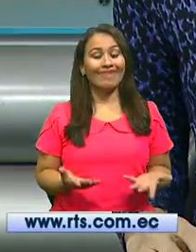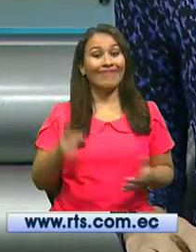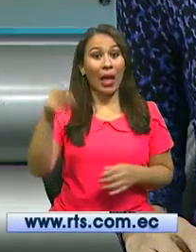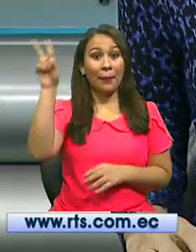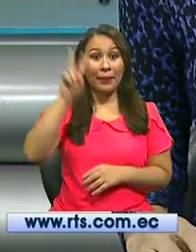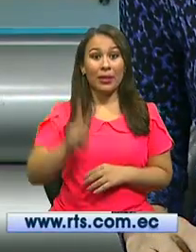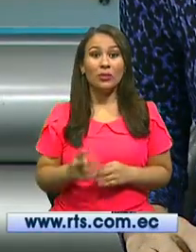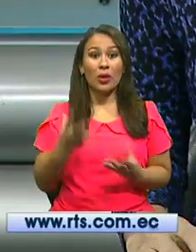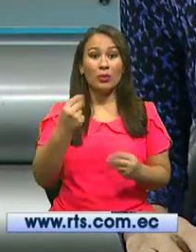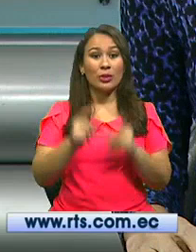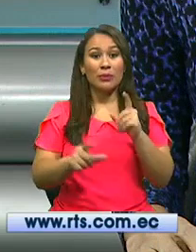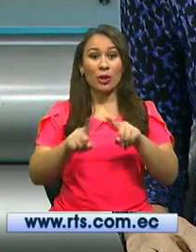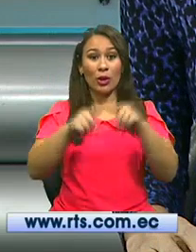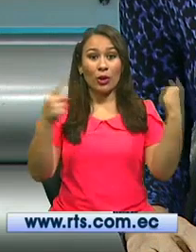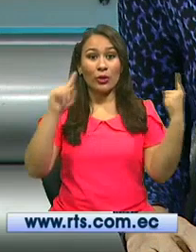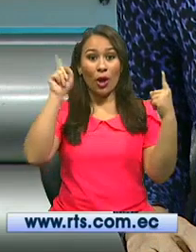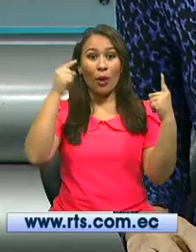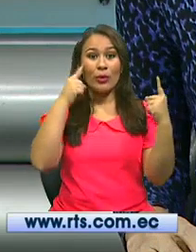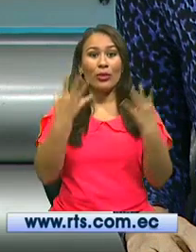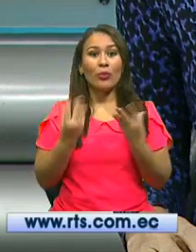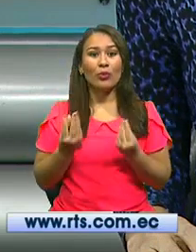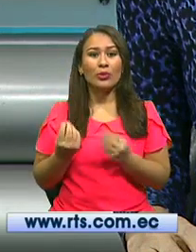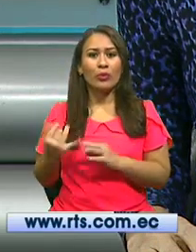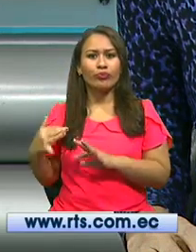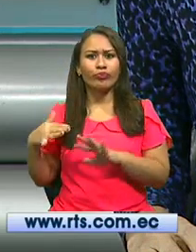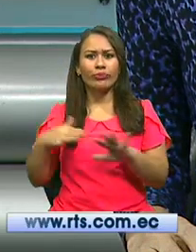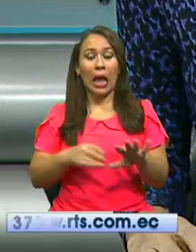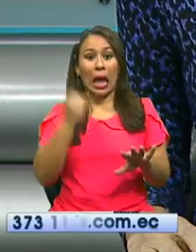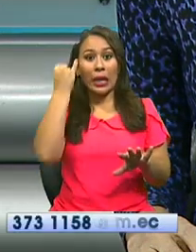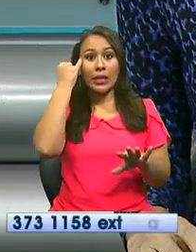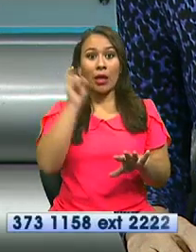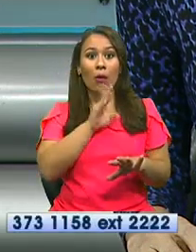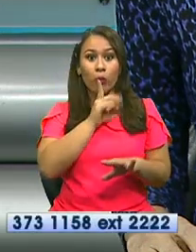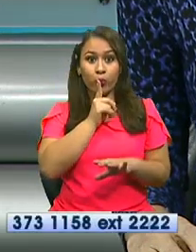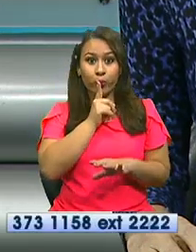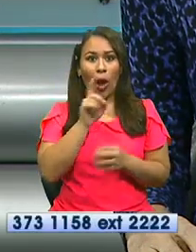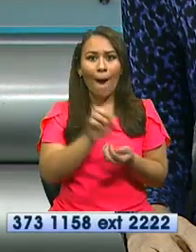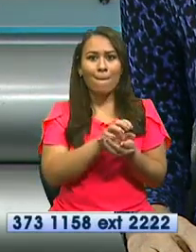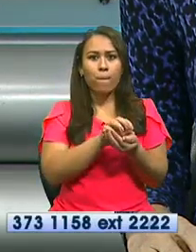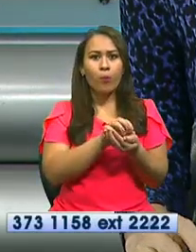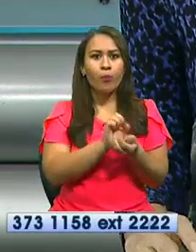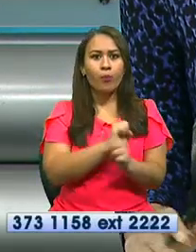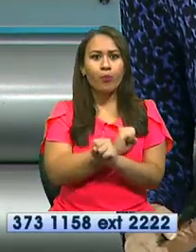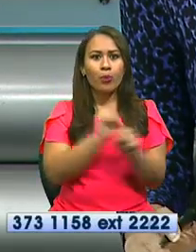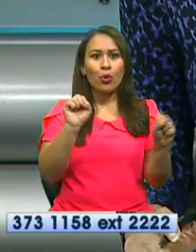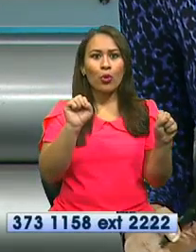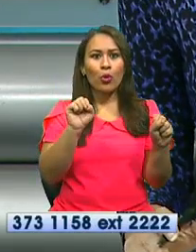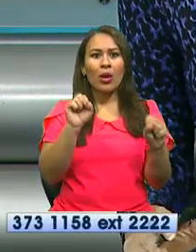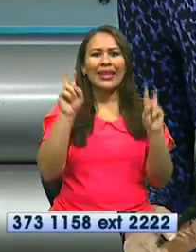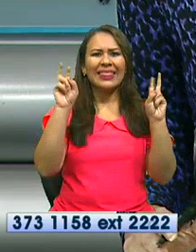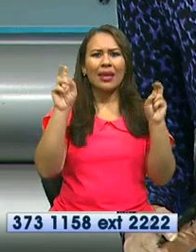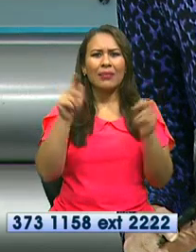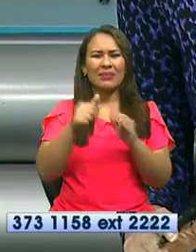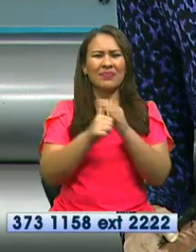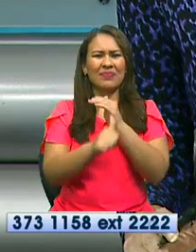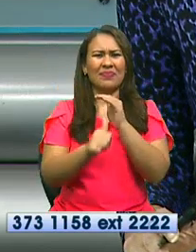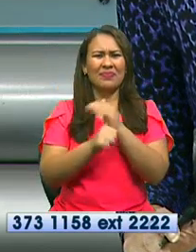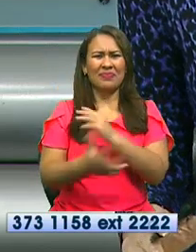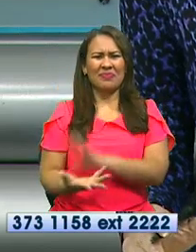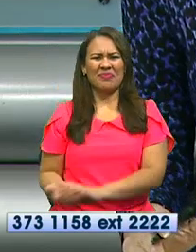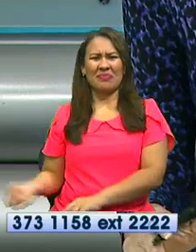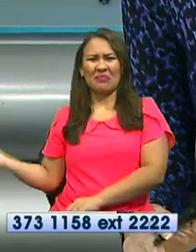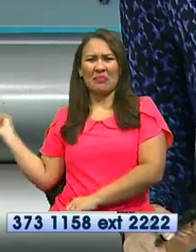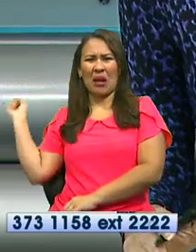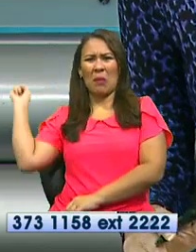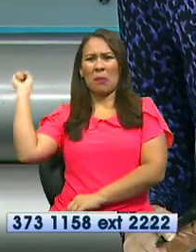Venezuela, los opositores en las calles tienen una nueva arma estrella. Se trata de las Puputov, una bomba de excrementos lanzada